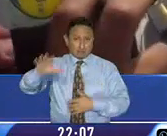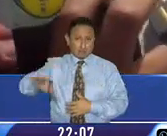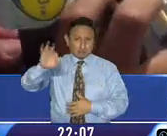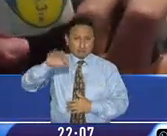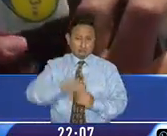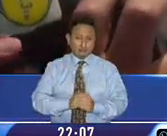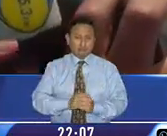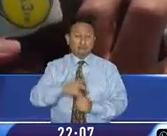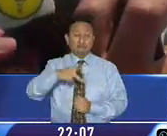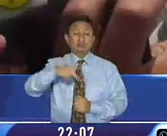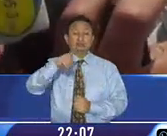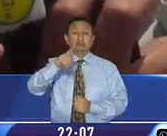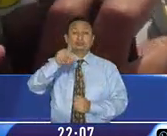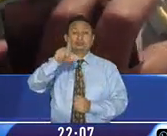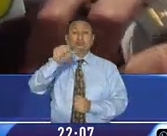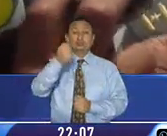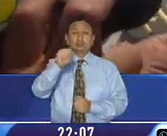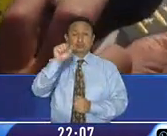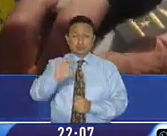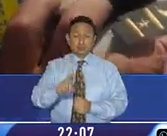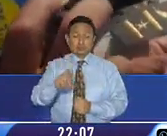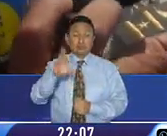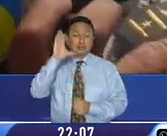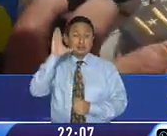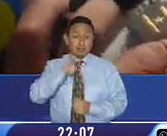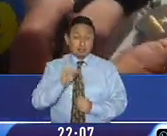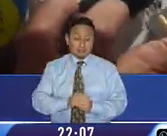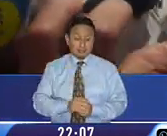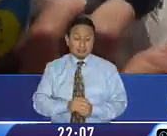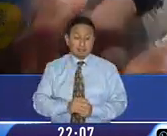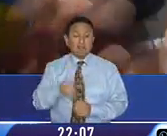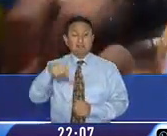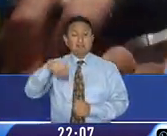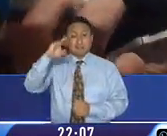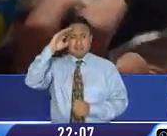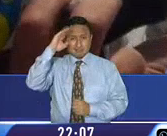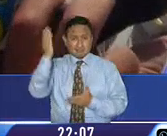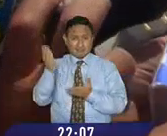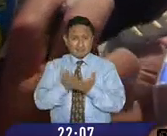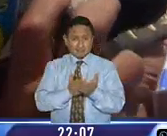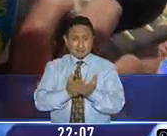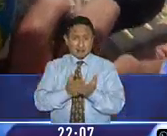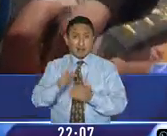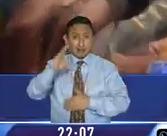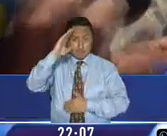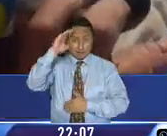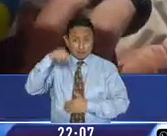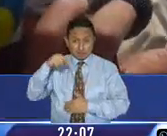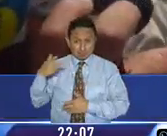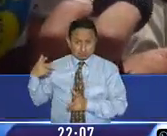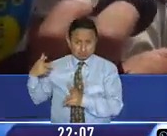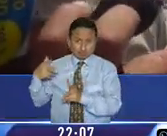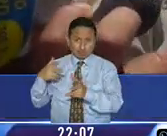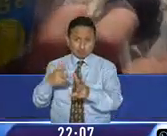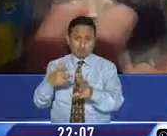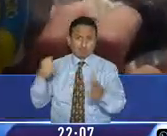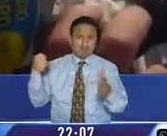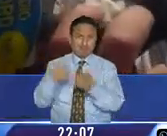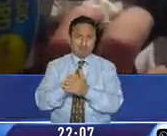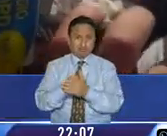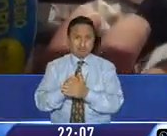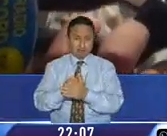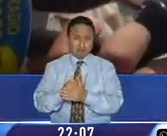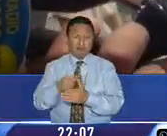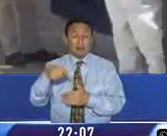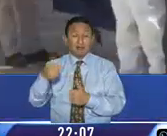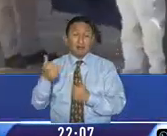negra, posiblemente con tres ocupantes. Lastimosamente, nuestros servidores policiales, el momento de la persecución, sufrieron un accidente de tránsito. Gracias a Dios están fuera de peligro.